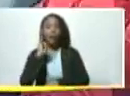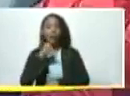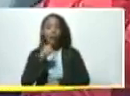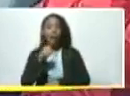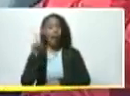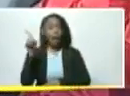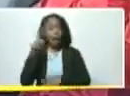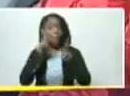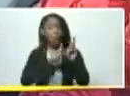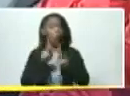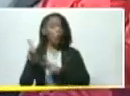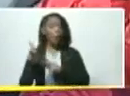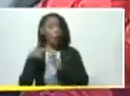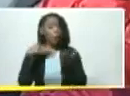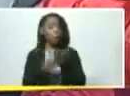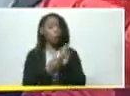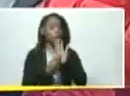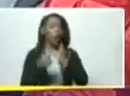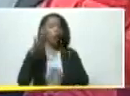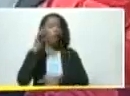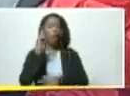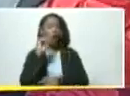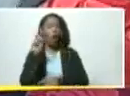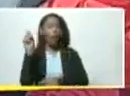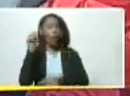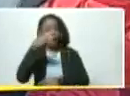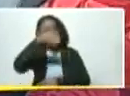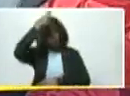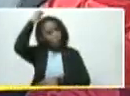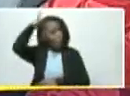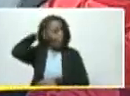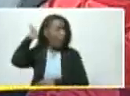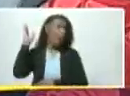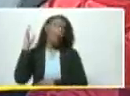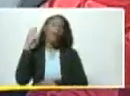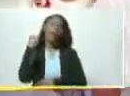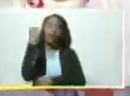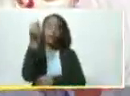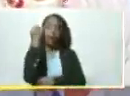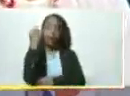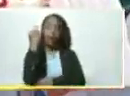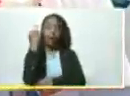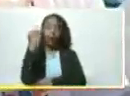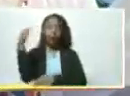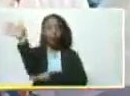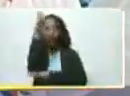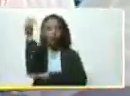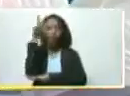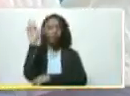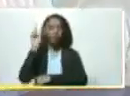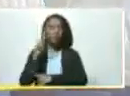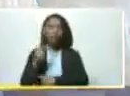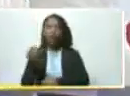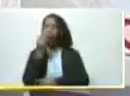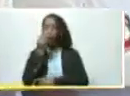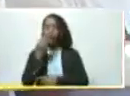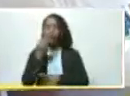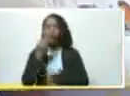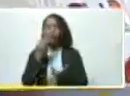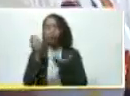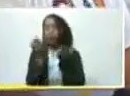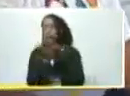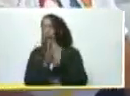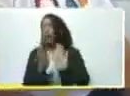que presentamos allá en la FAO, en Roma, como un programa bandera que lleva a Venezuela para la alimentación escolar. Es decir,